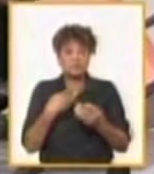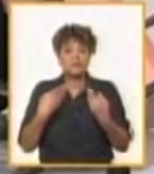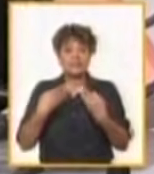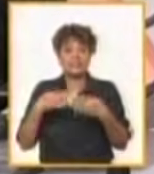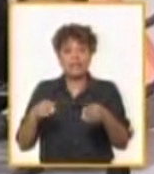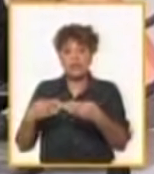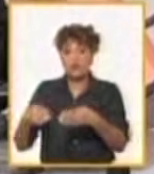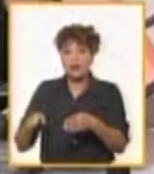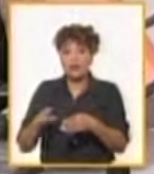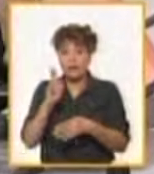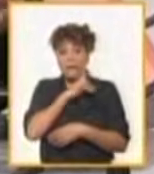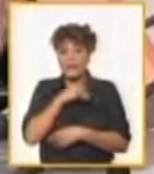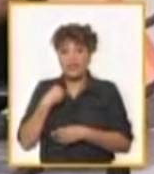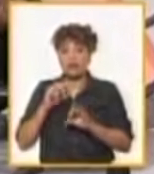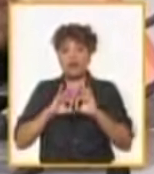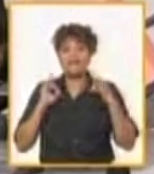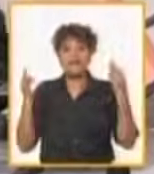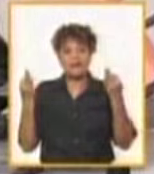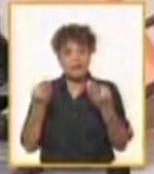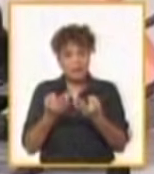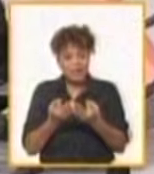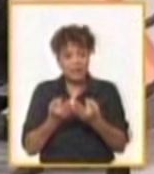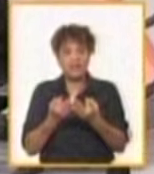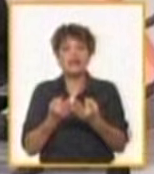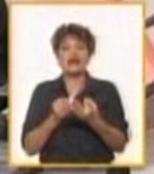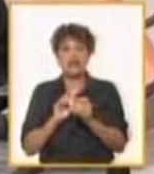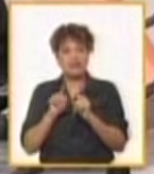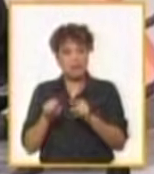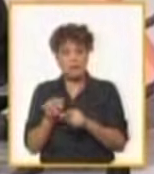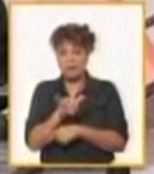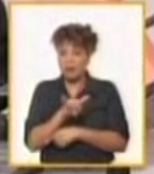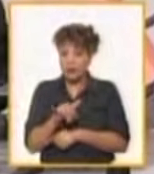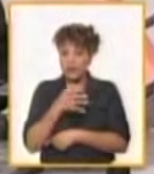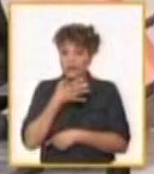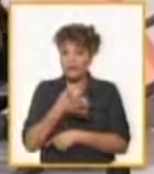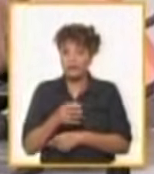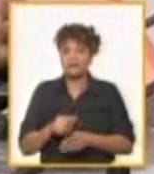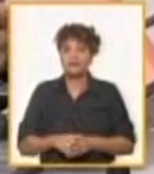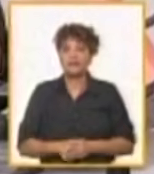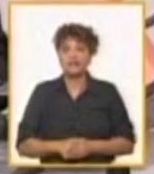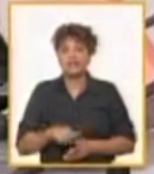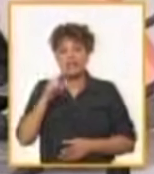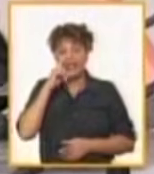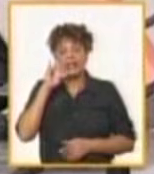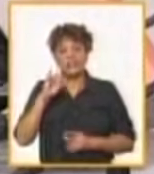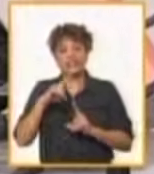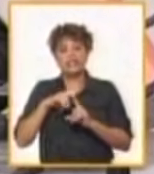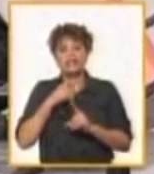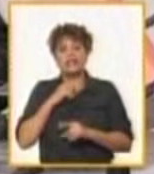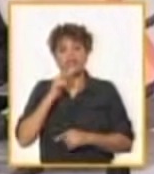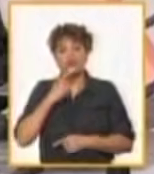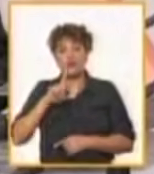un médico de la familia, un hogar del médico de la familia en Niterói y compartiendo con el pueblo